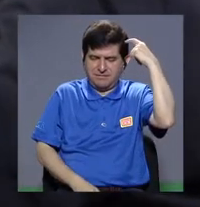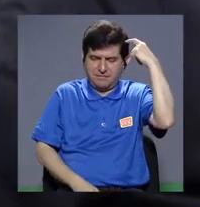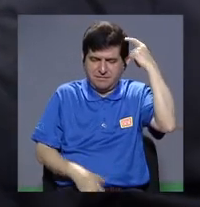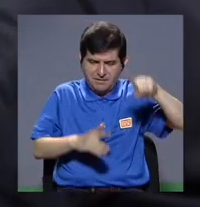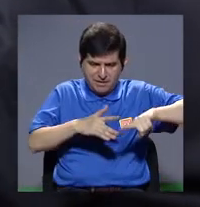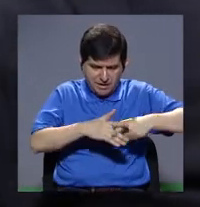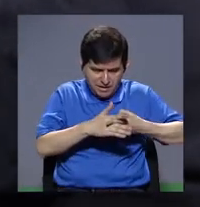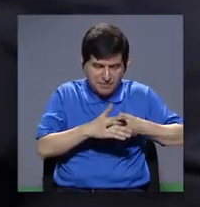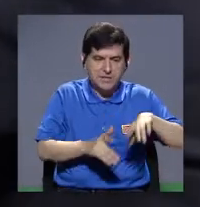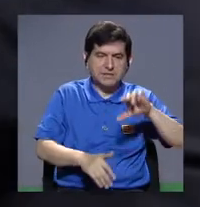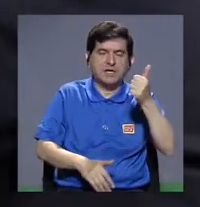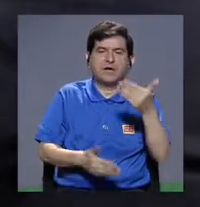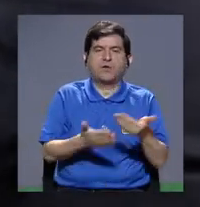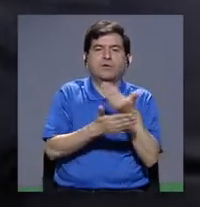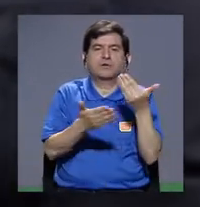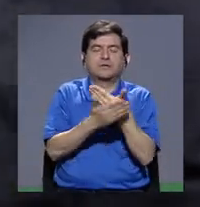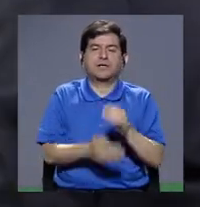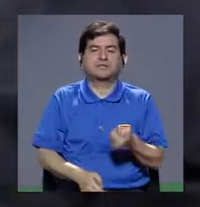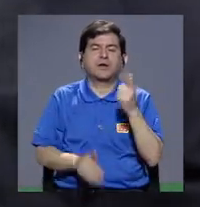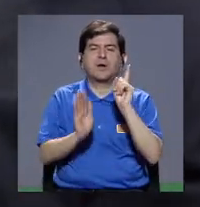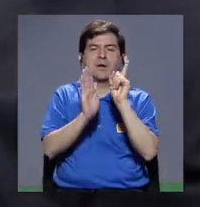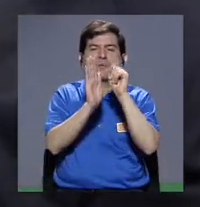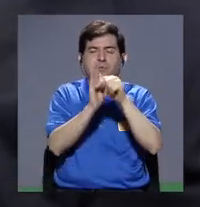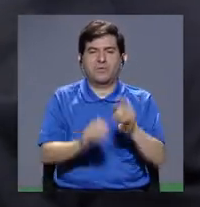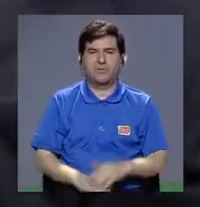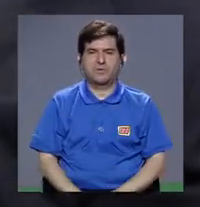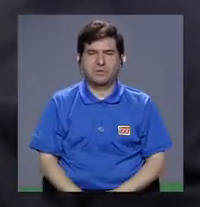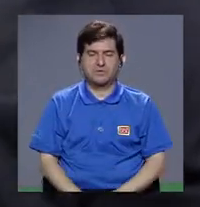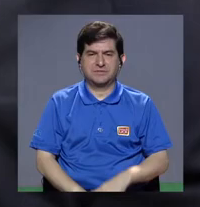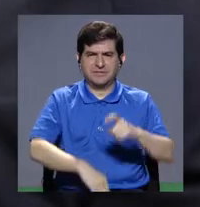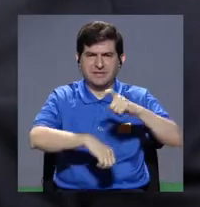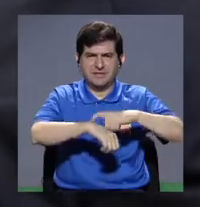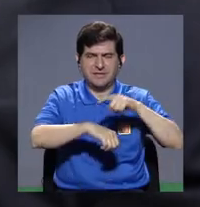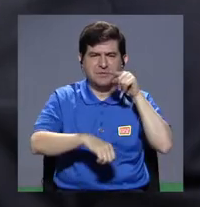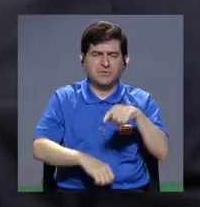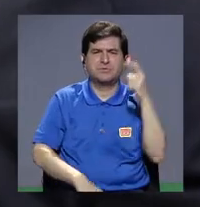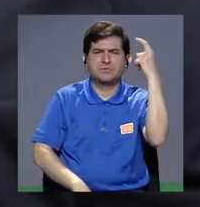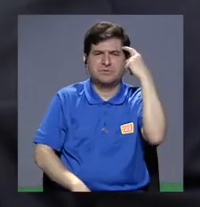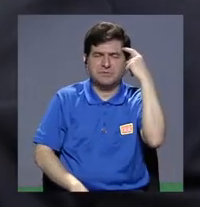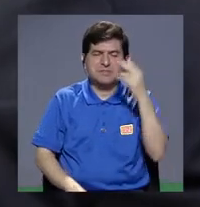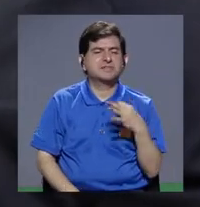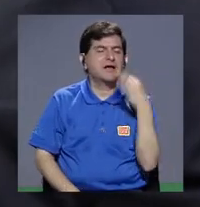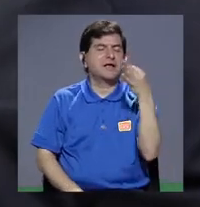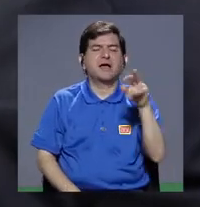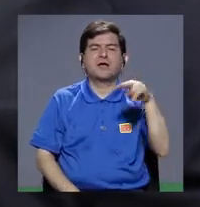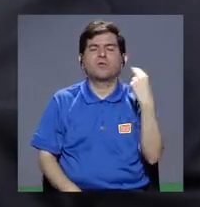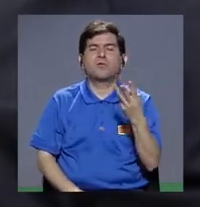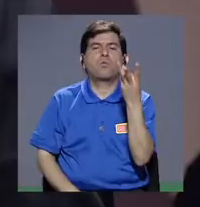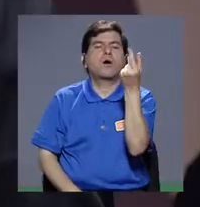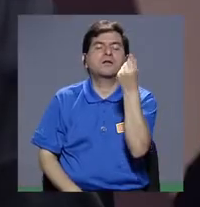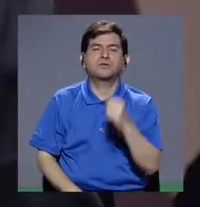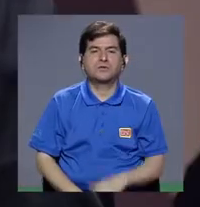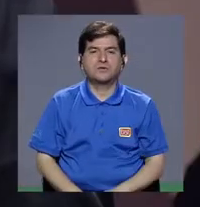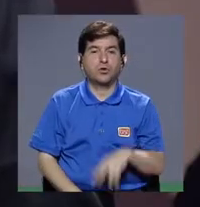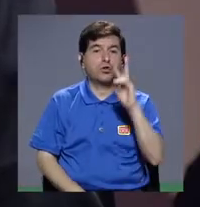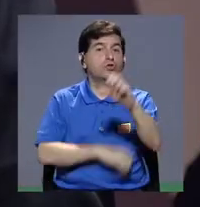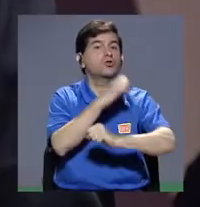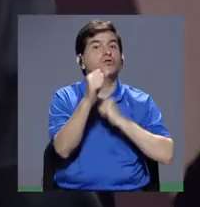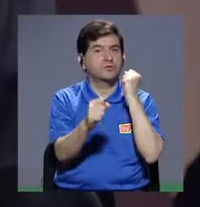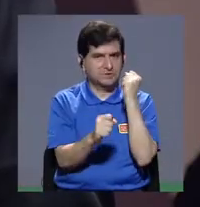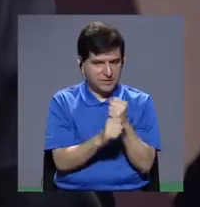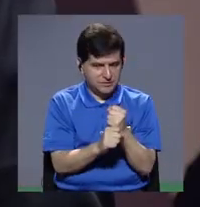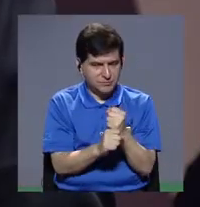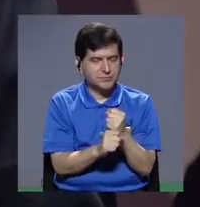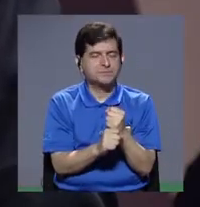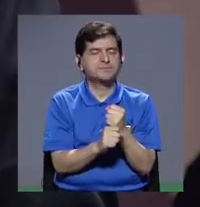empezar a acumular otras nuevas tampoco se conozcan cuánto tiempo te das para pensar en una próxima novela por lo menos dos años